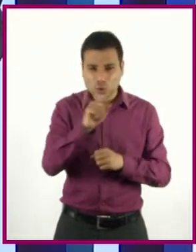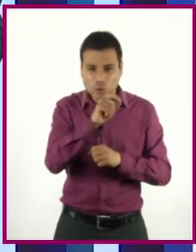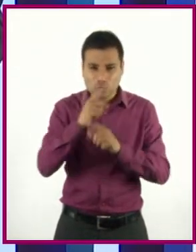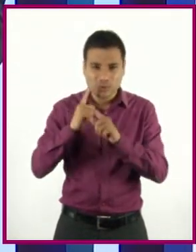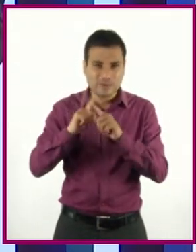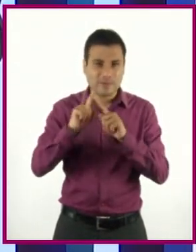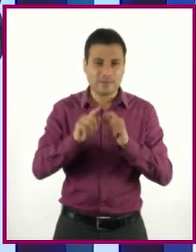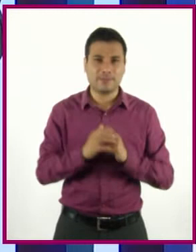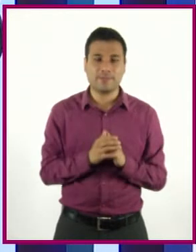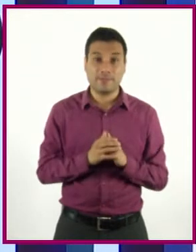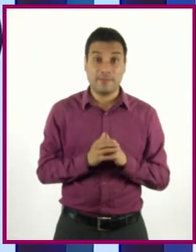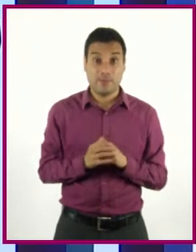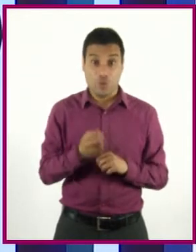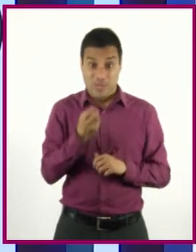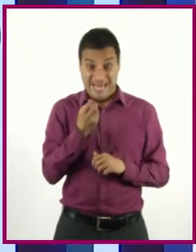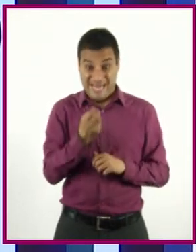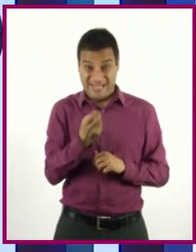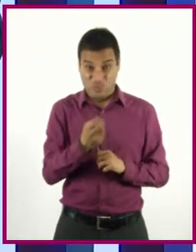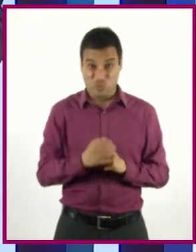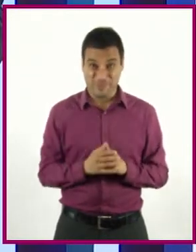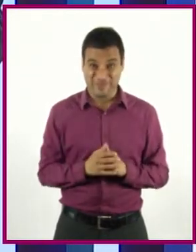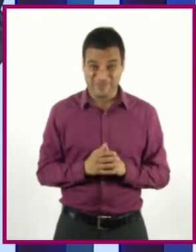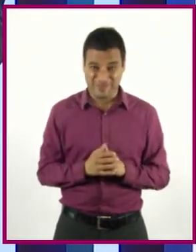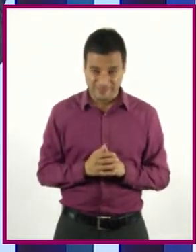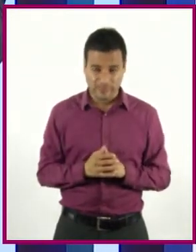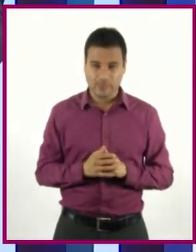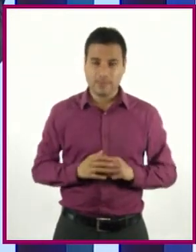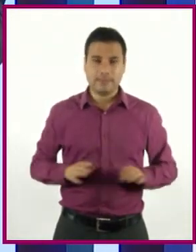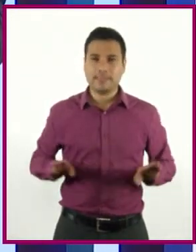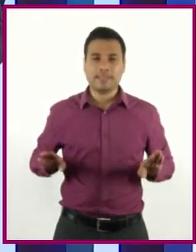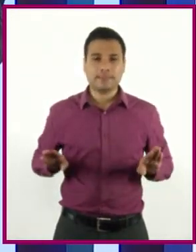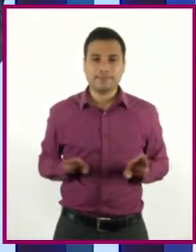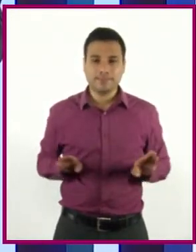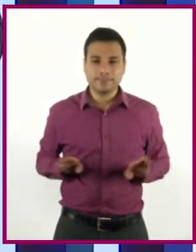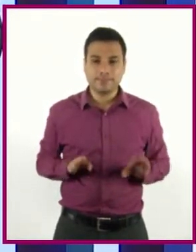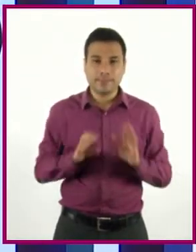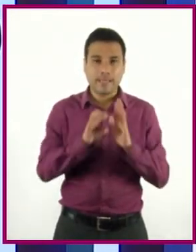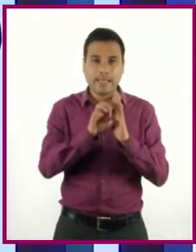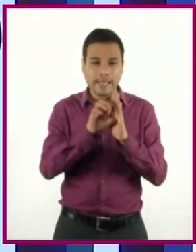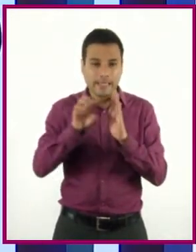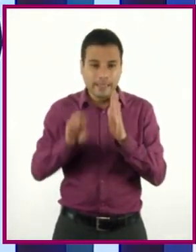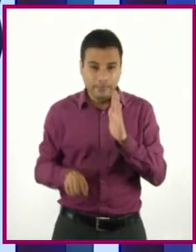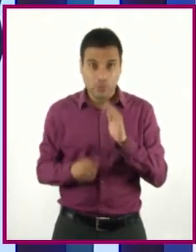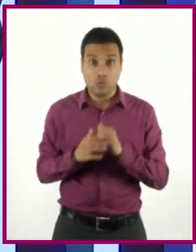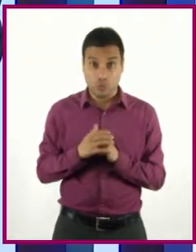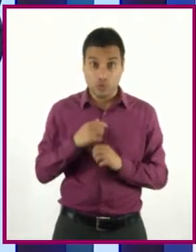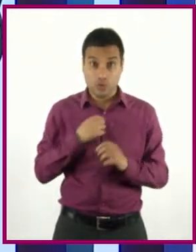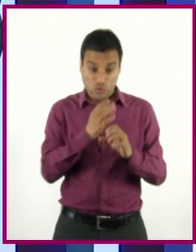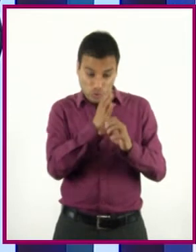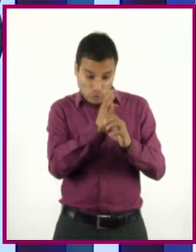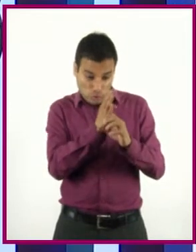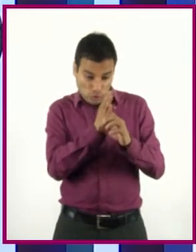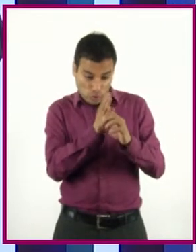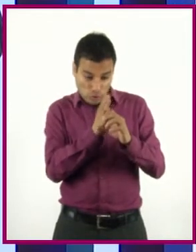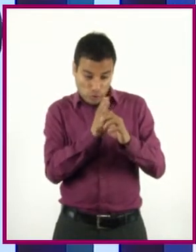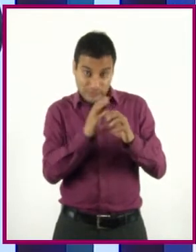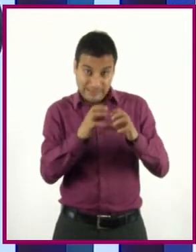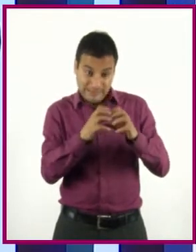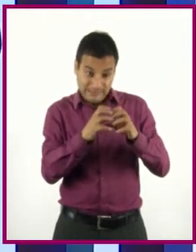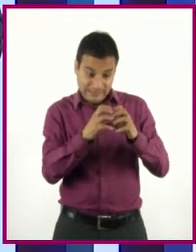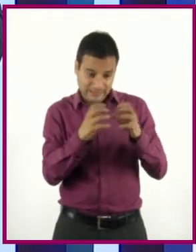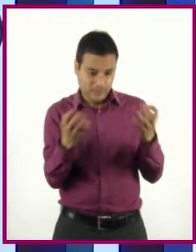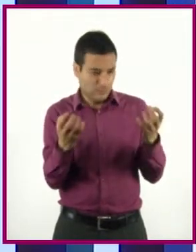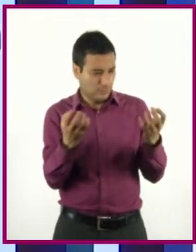pero parte de esta materia tiene la propiedad de que si la dividimos de cierta forma, las partes que nos quedan